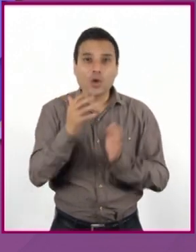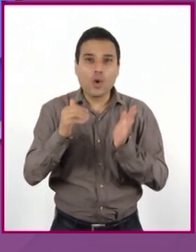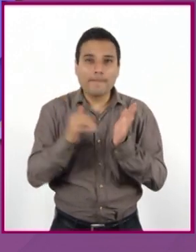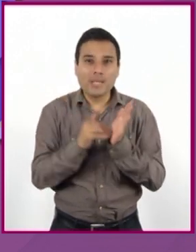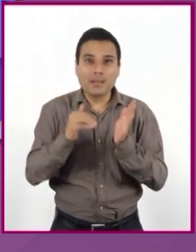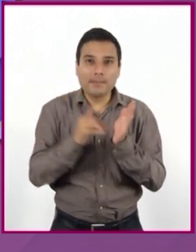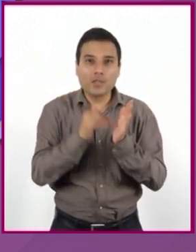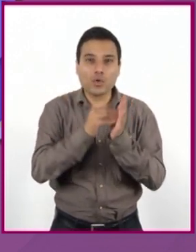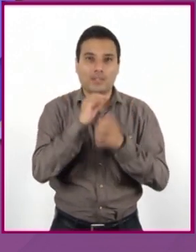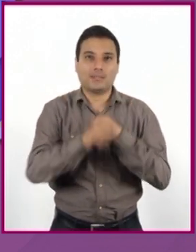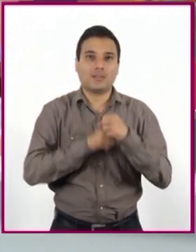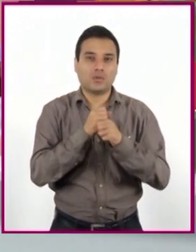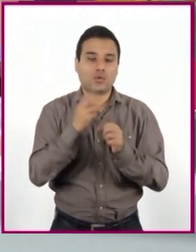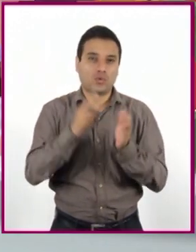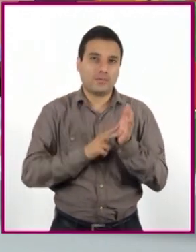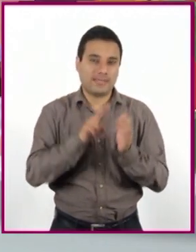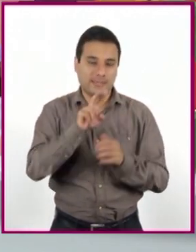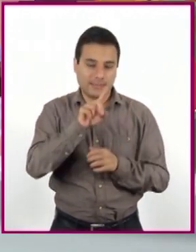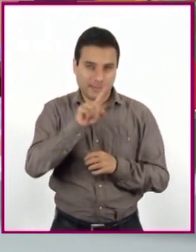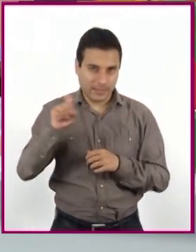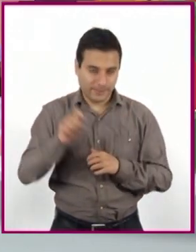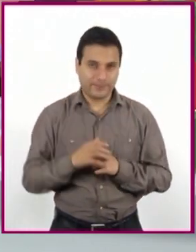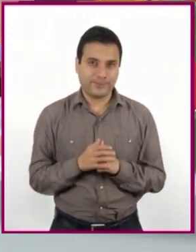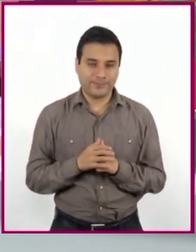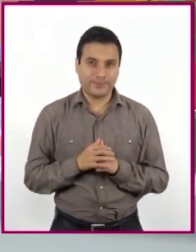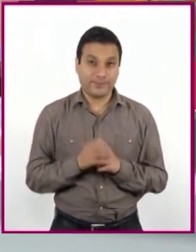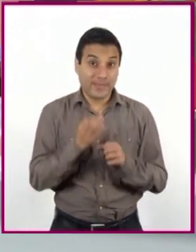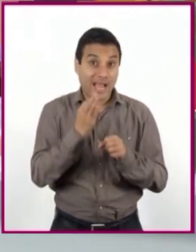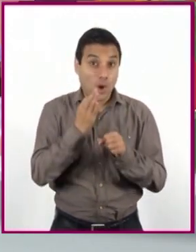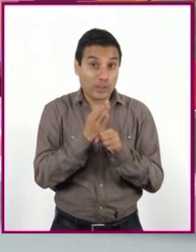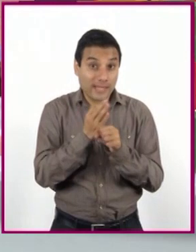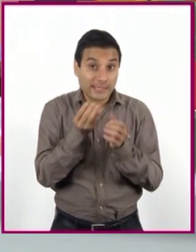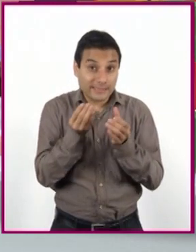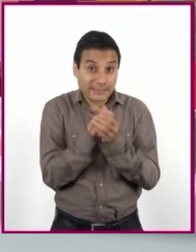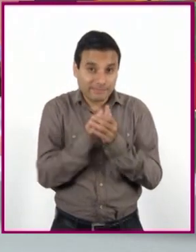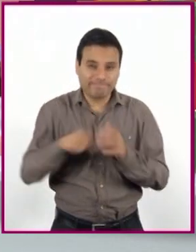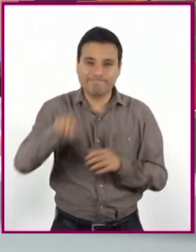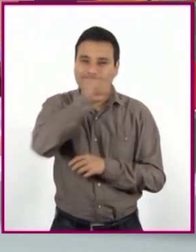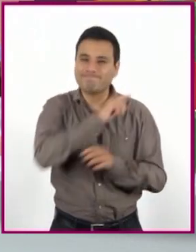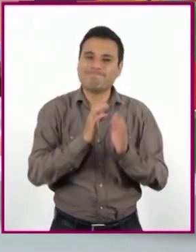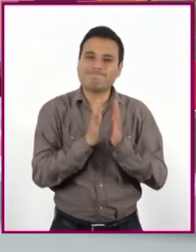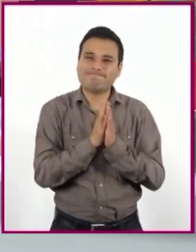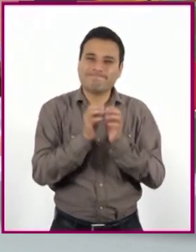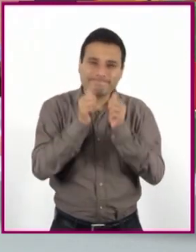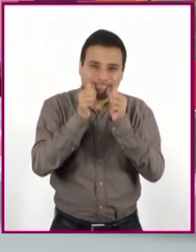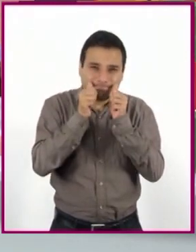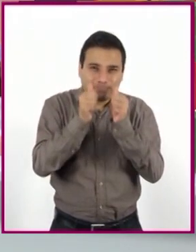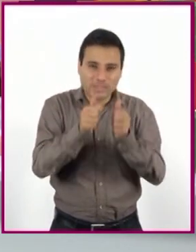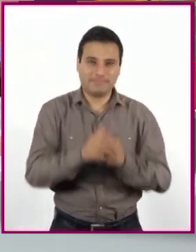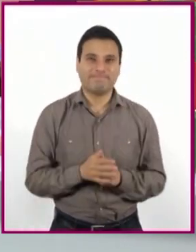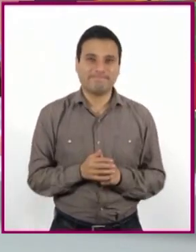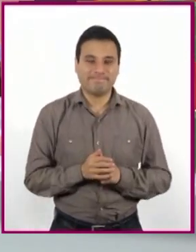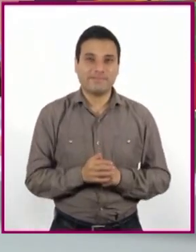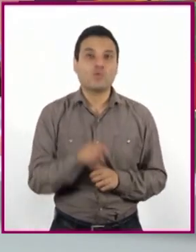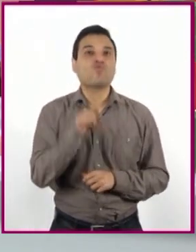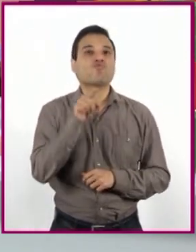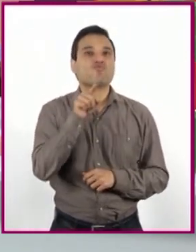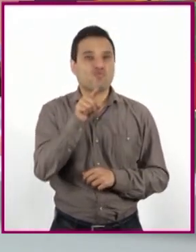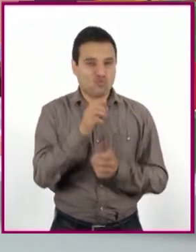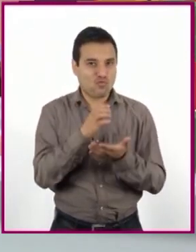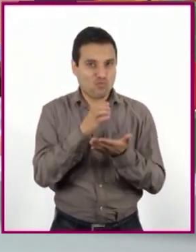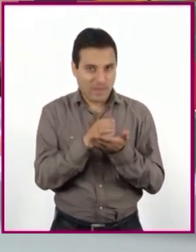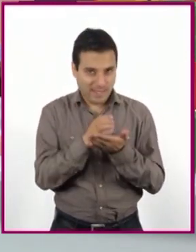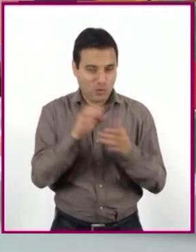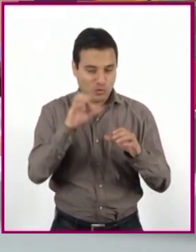el 2100. En esta sesión requerimos que pongan mucha atención, que realicen anotaciones en su libreta